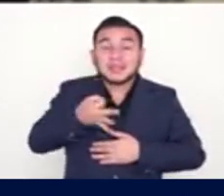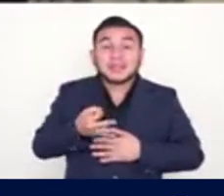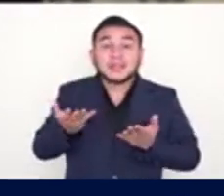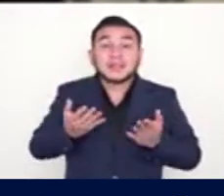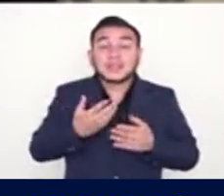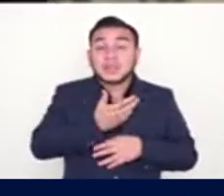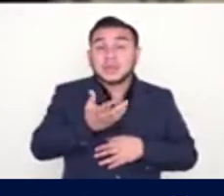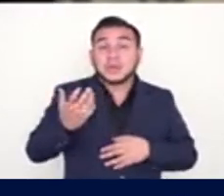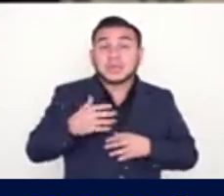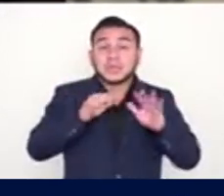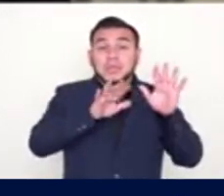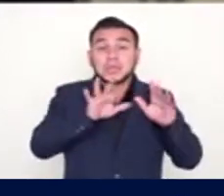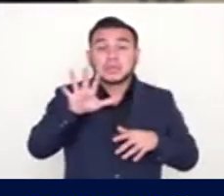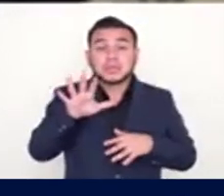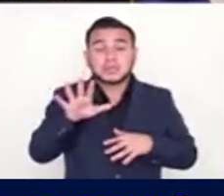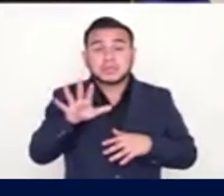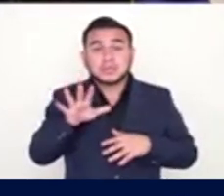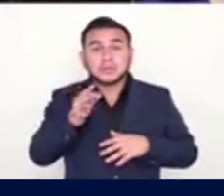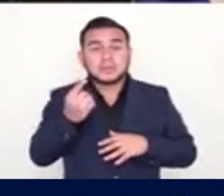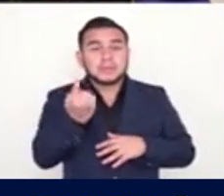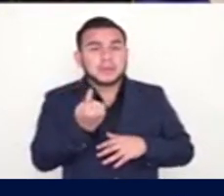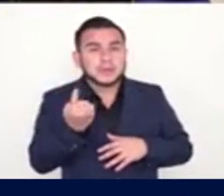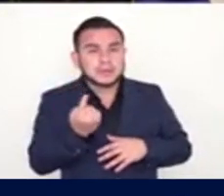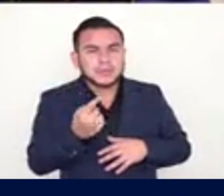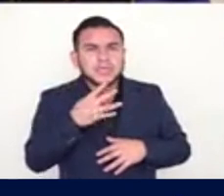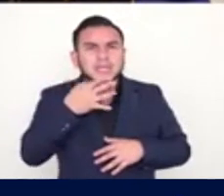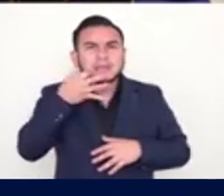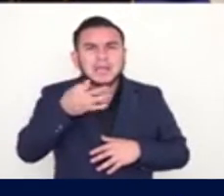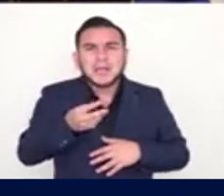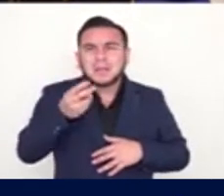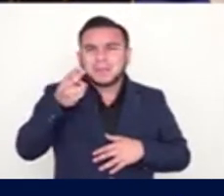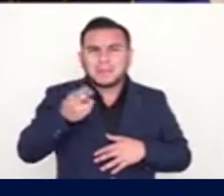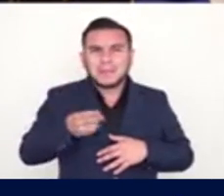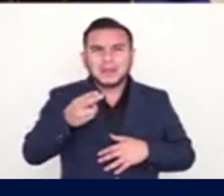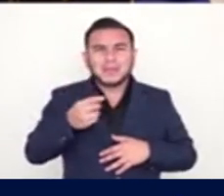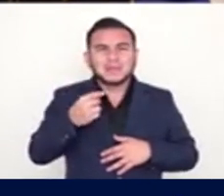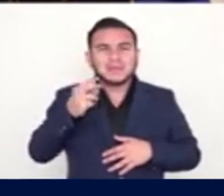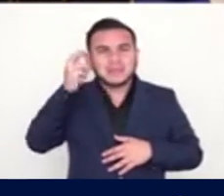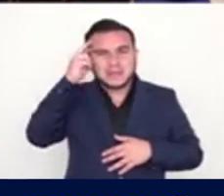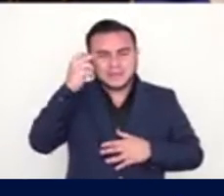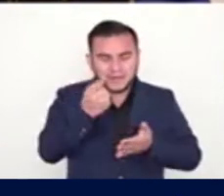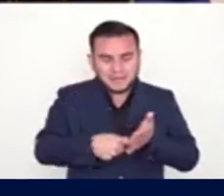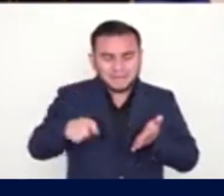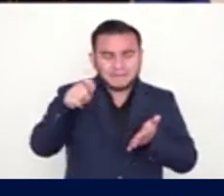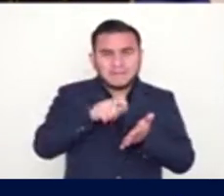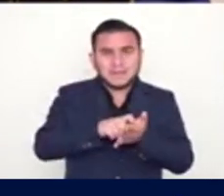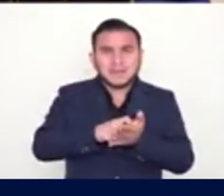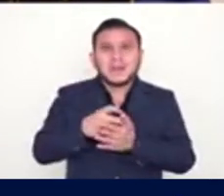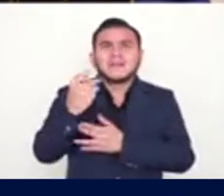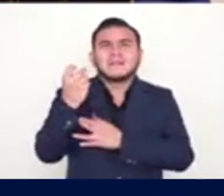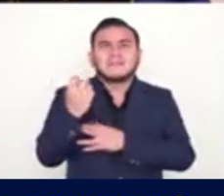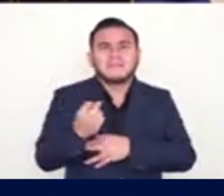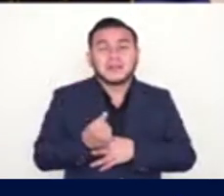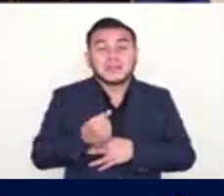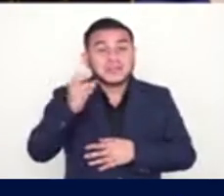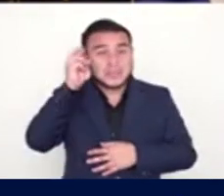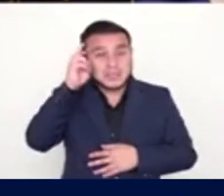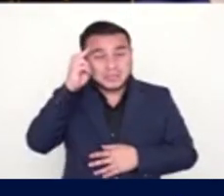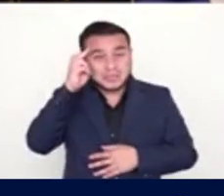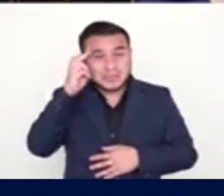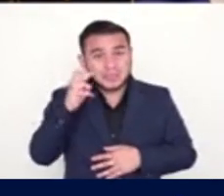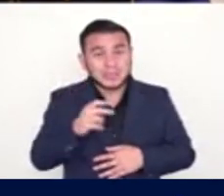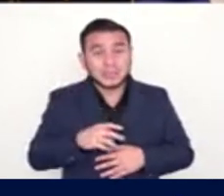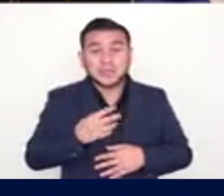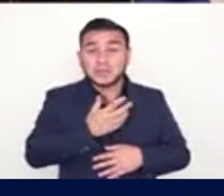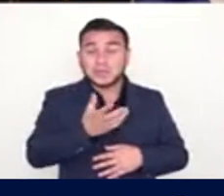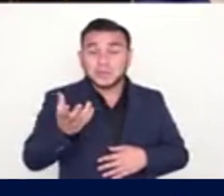una moción de 15 congresistas. Pero casi que es conseguir congresistas que te firmen una carta es lo más fácil del mundo, porque como son entre